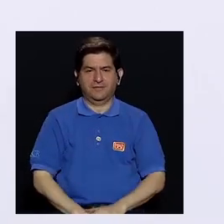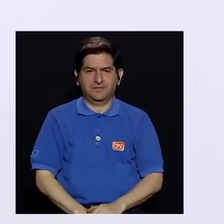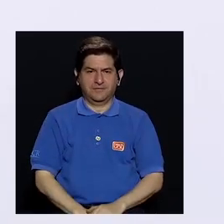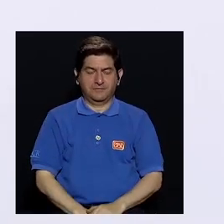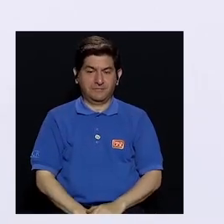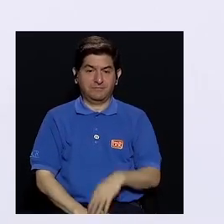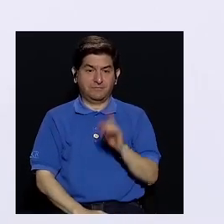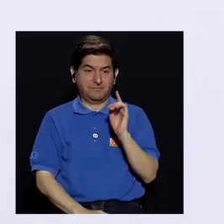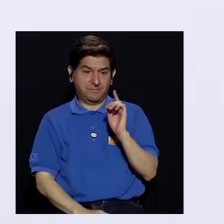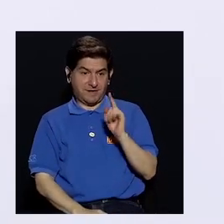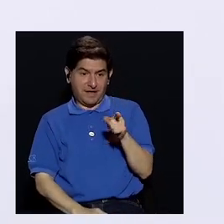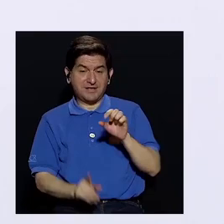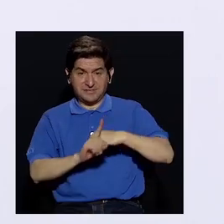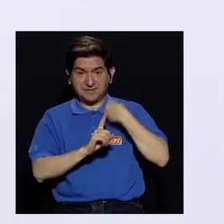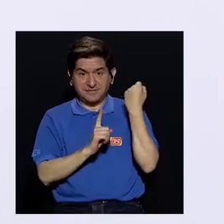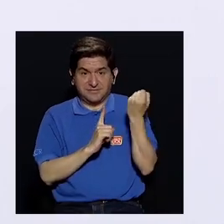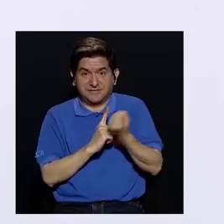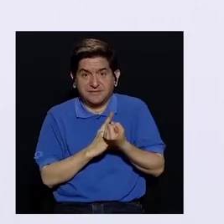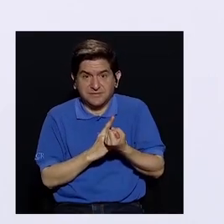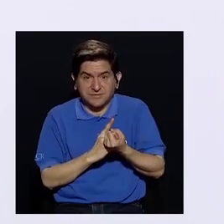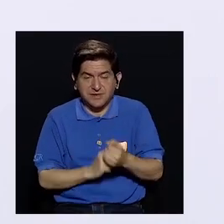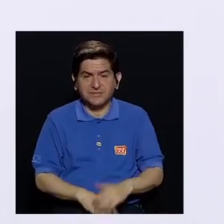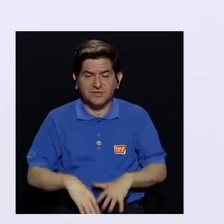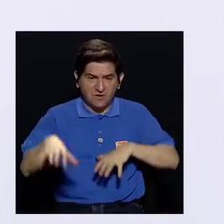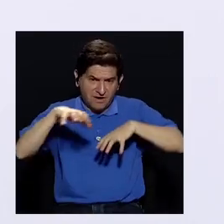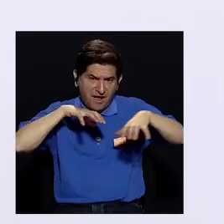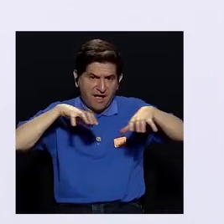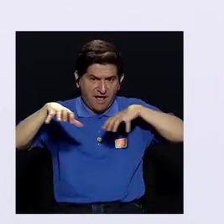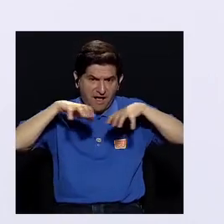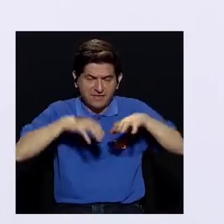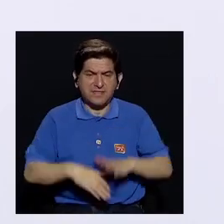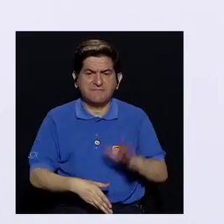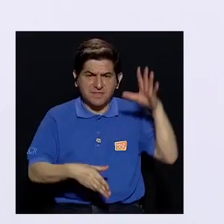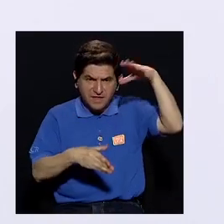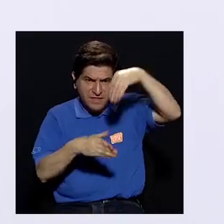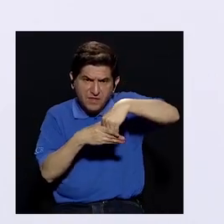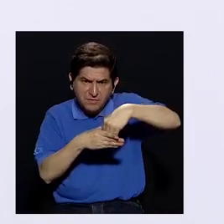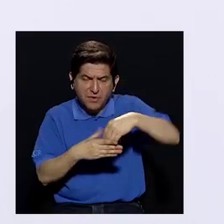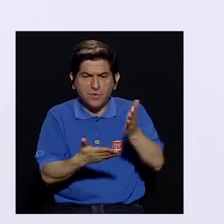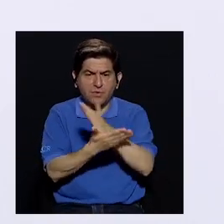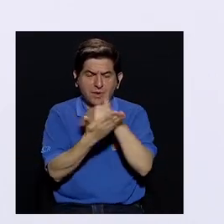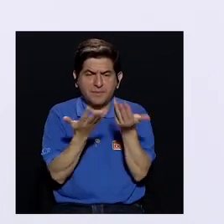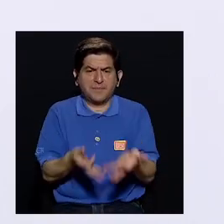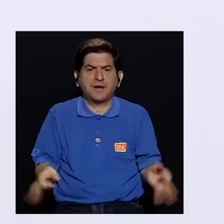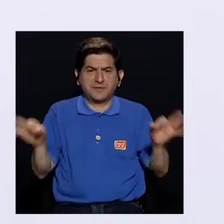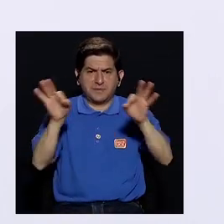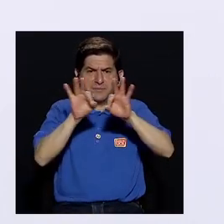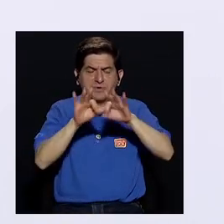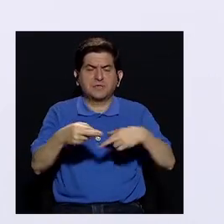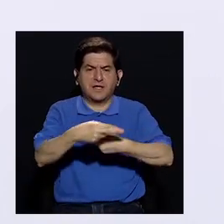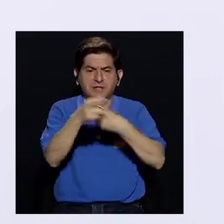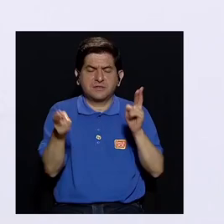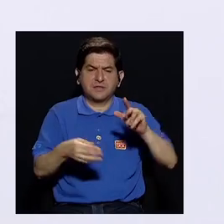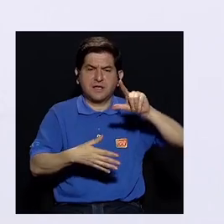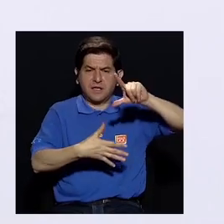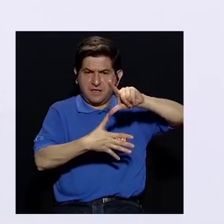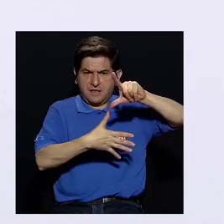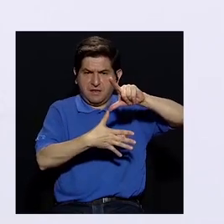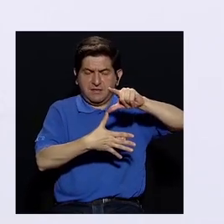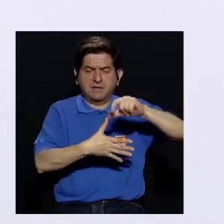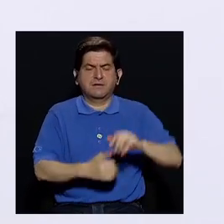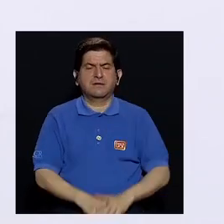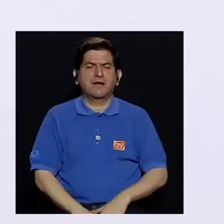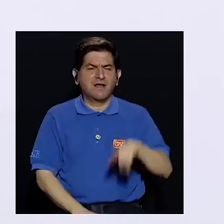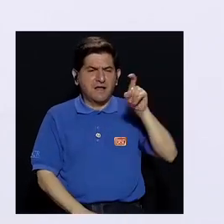se puedan financiar los esfuerzos de toda la región esto es una actividad que